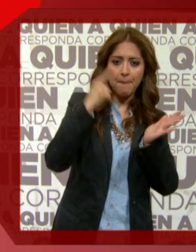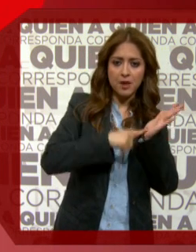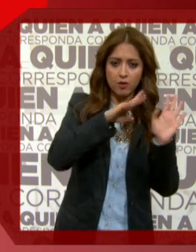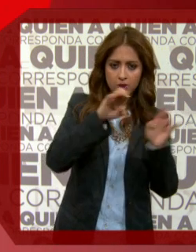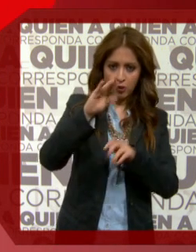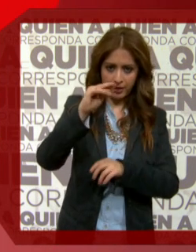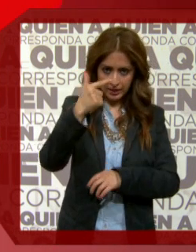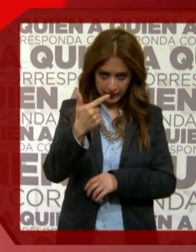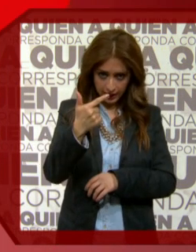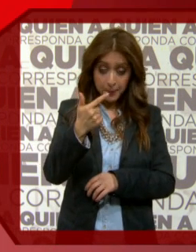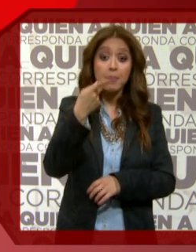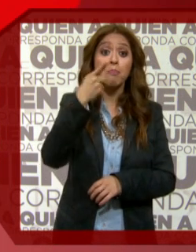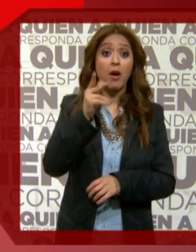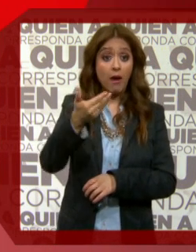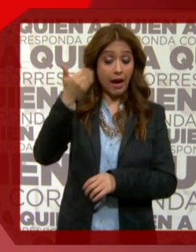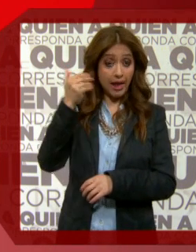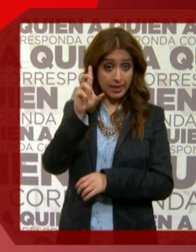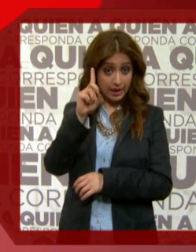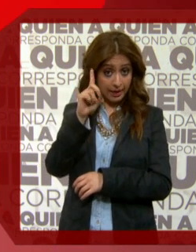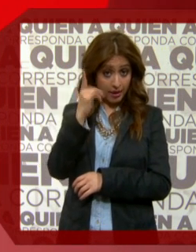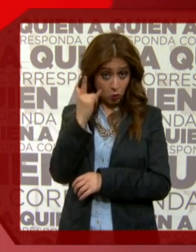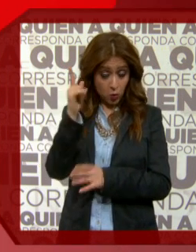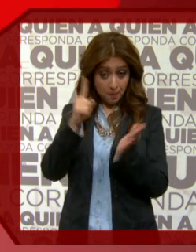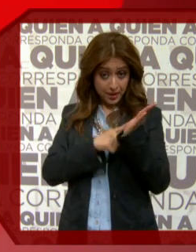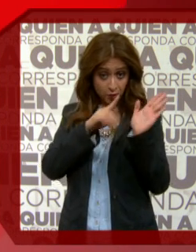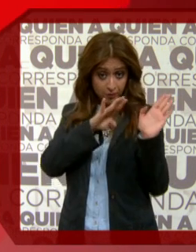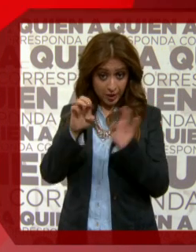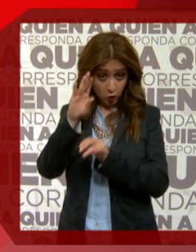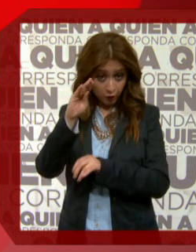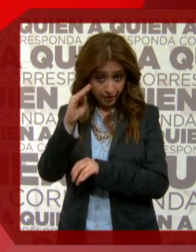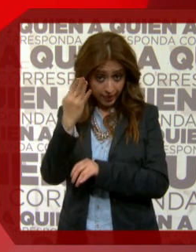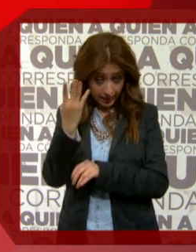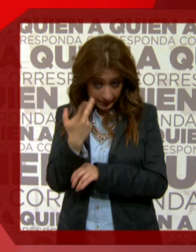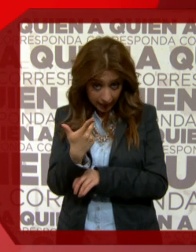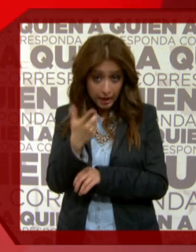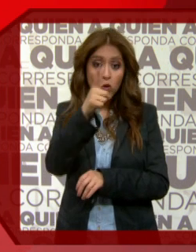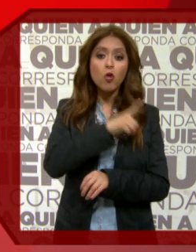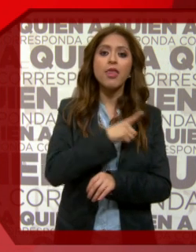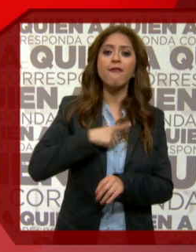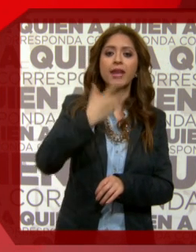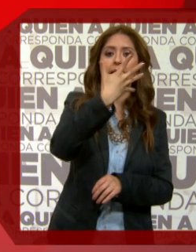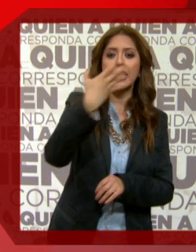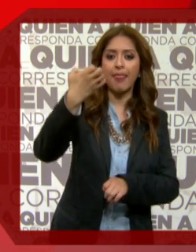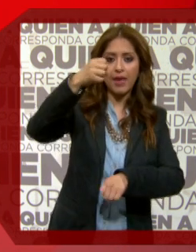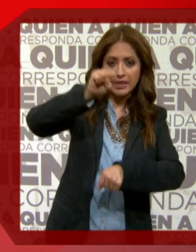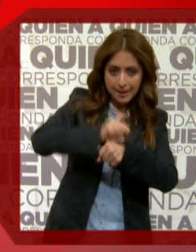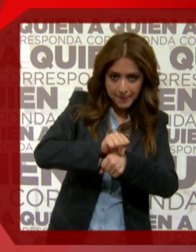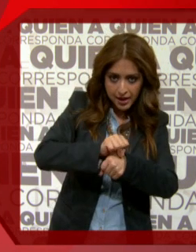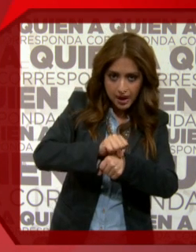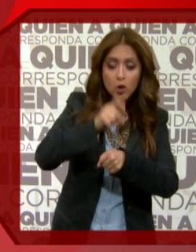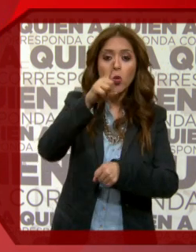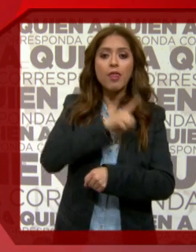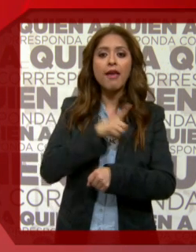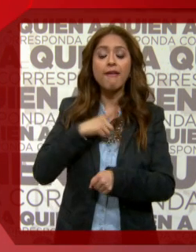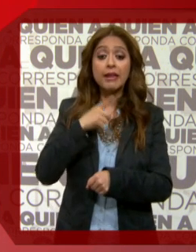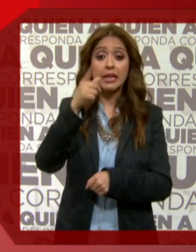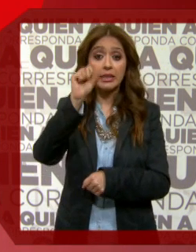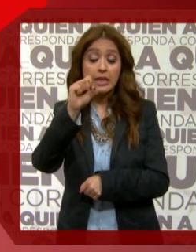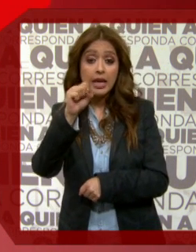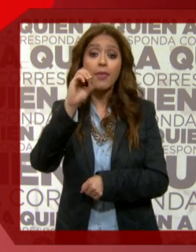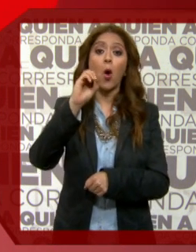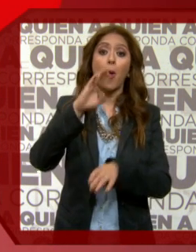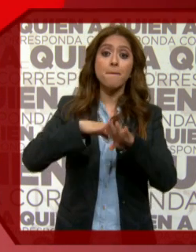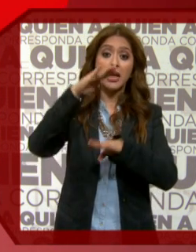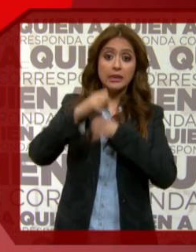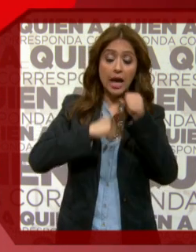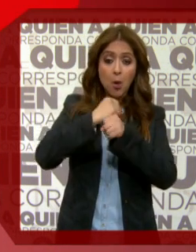cotizó antes del 30 de junio de 1997, deberá tener 500 semanas y contar con 60 años de edad o más para